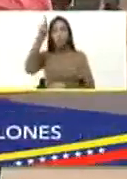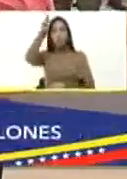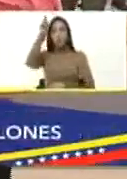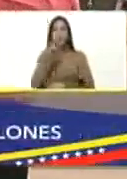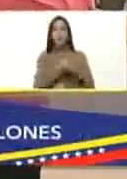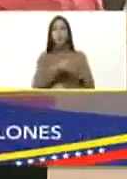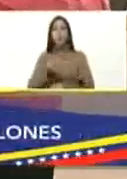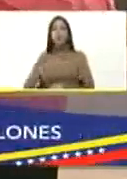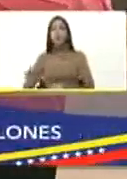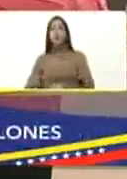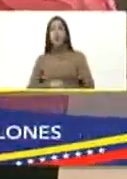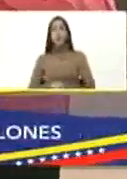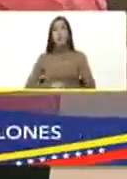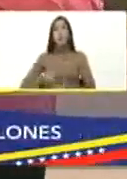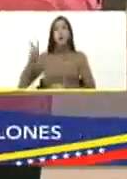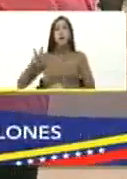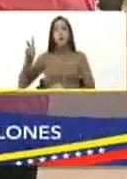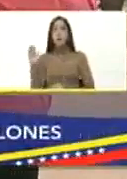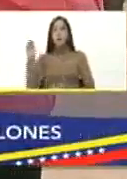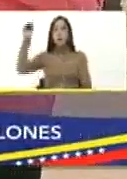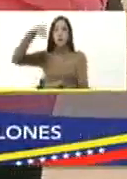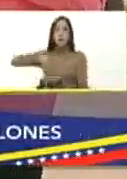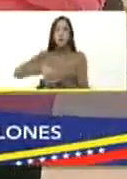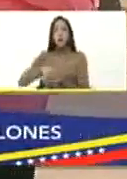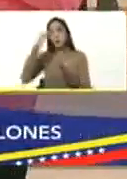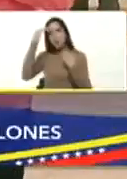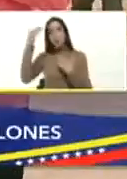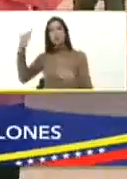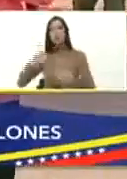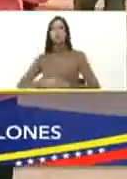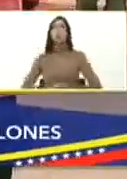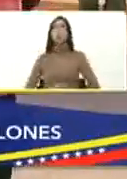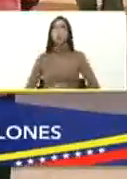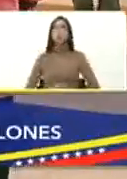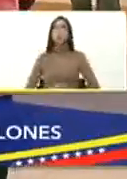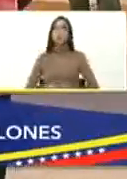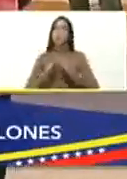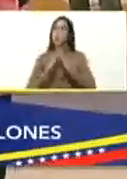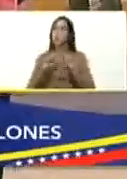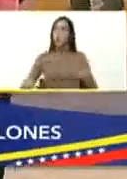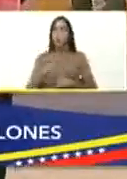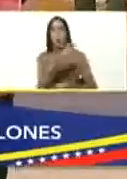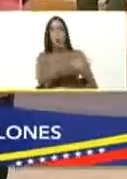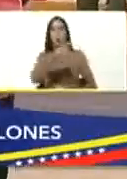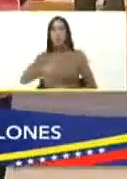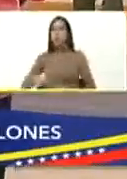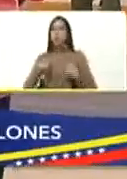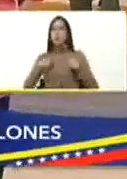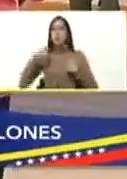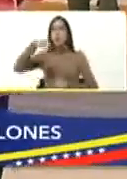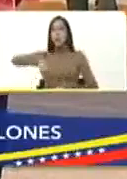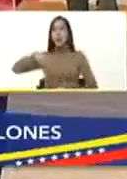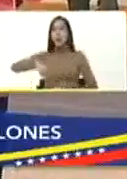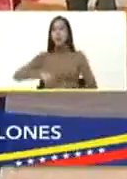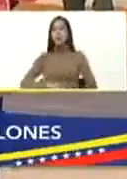La Victoria, estado Aragua. Mi saludo a todos los victorianos y